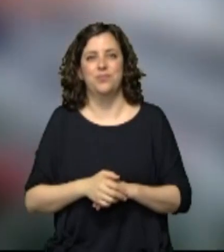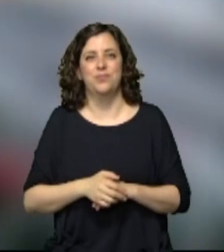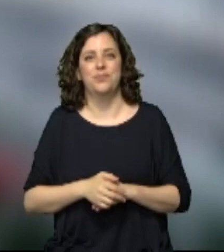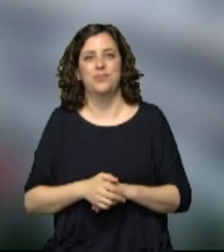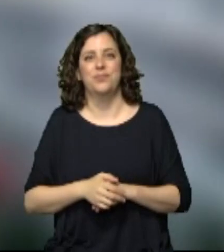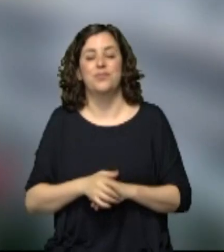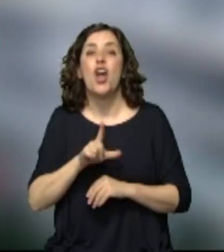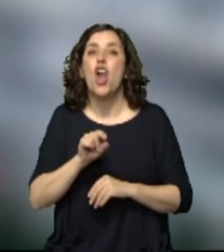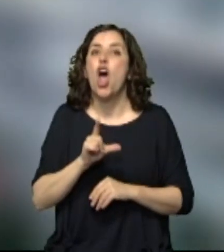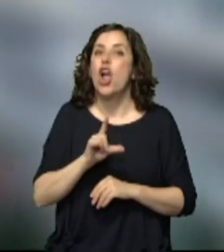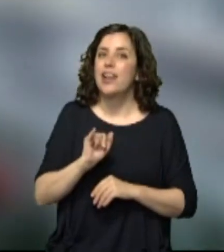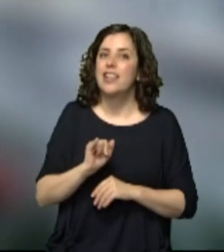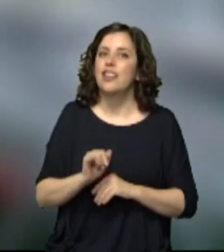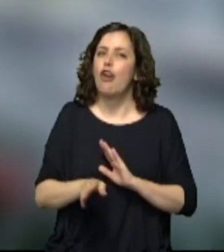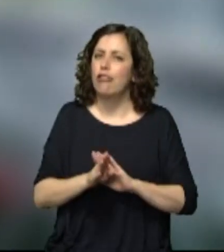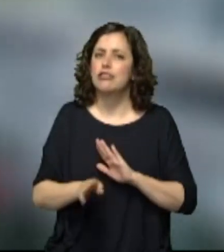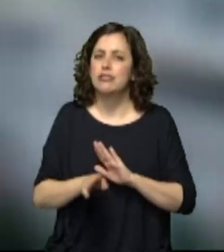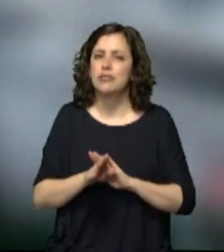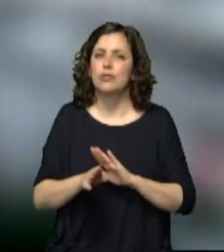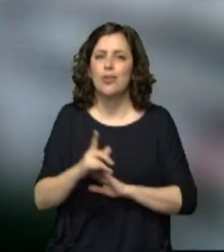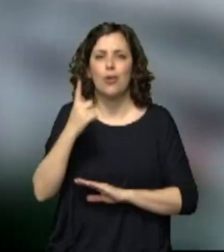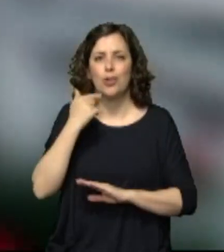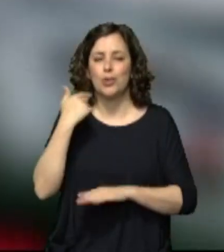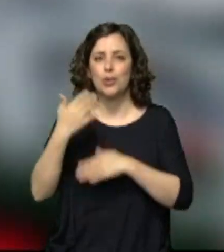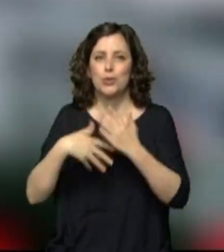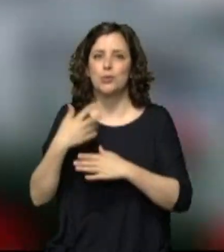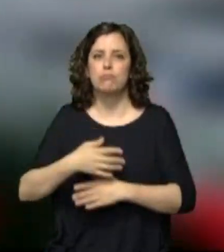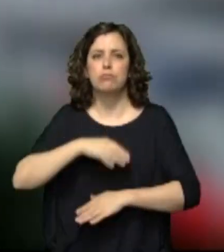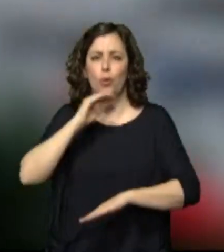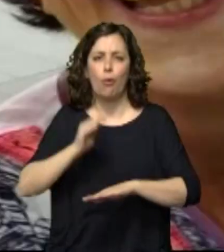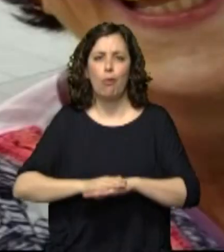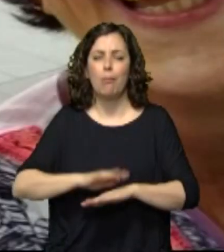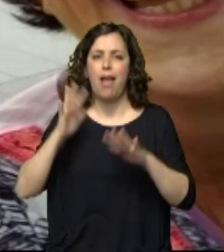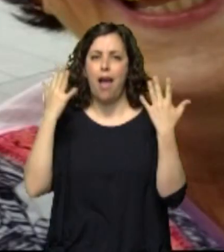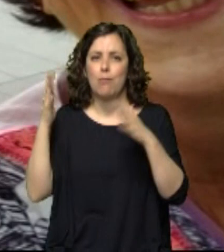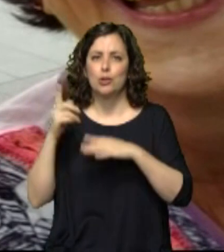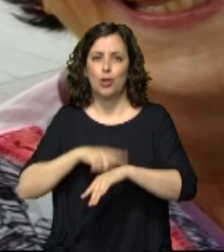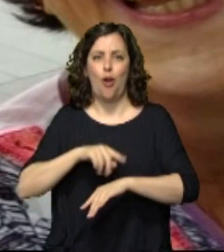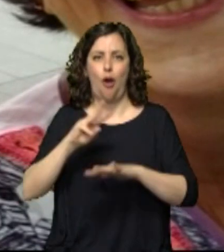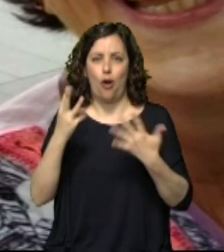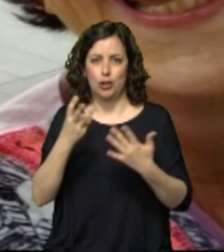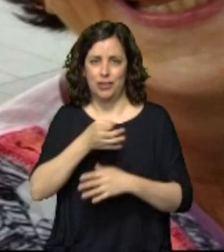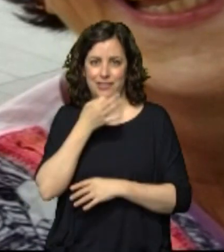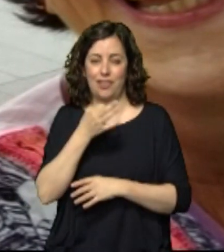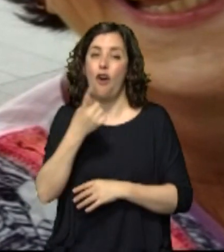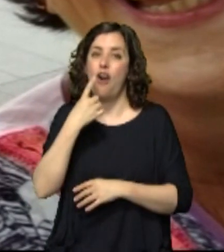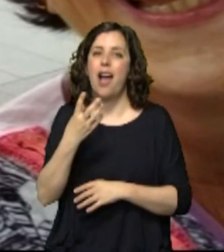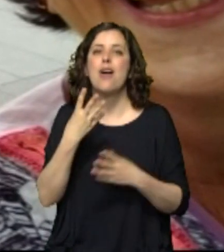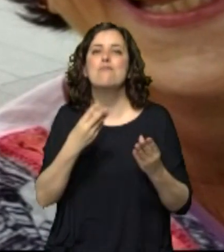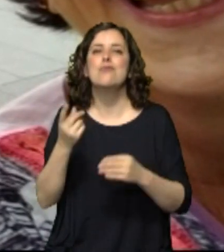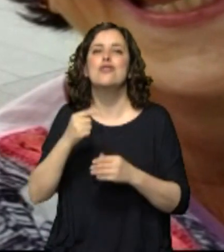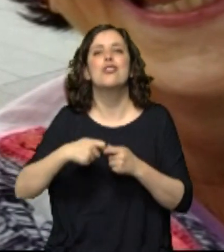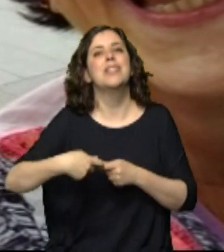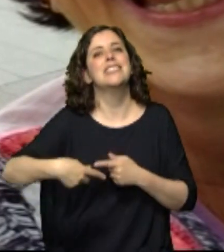Y Loli sigue fiel a sus rutinas de cuarentena, sobre todo al aplauso de las 8. Ojalá que pueda seguir paseando mucho tiempo por su querida